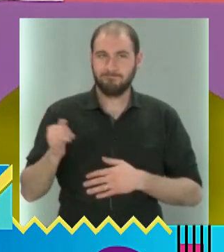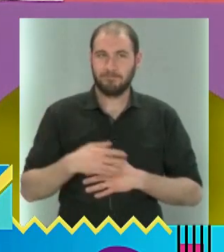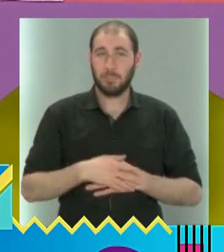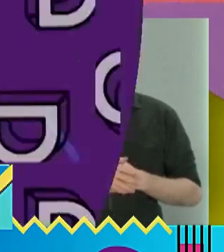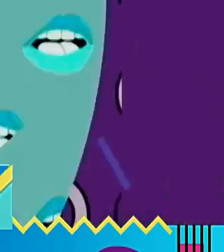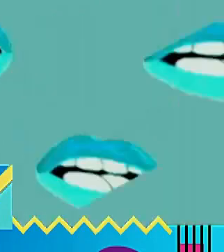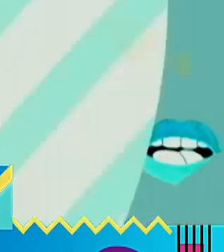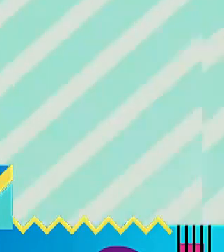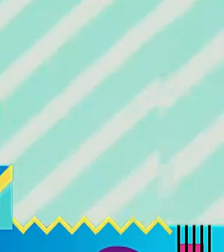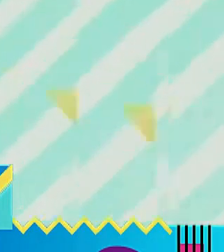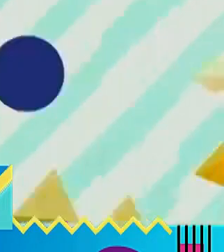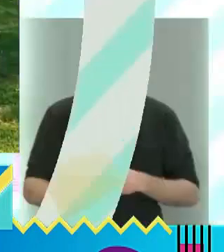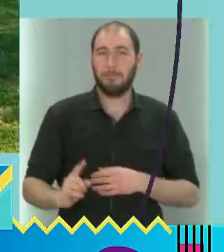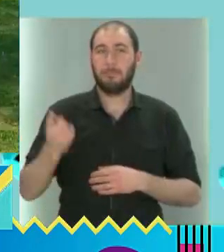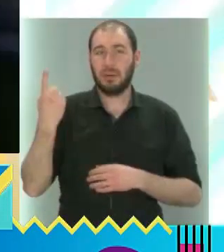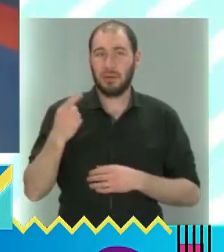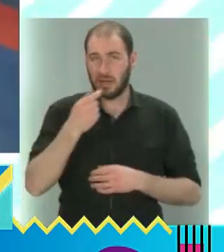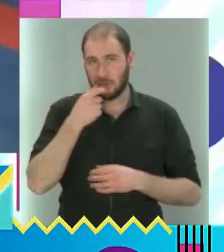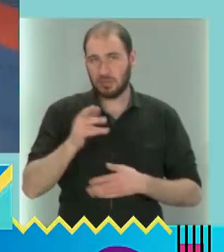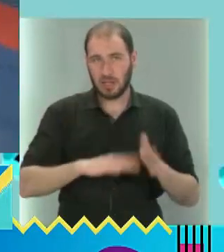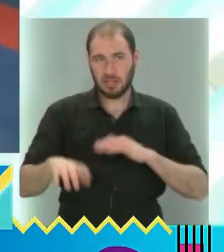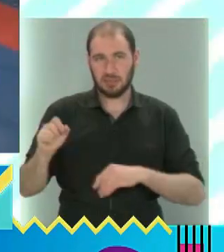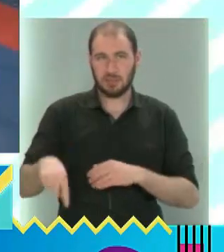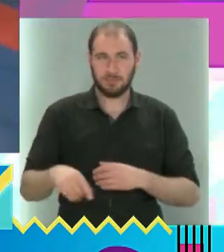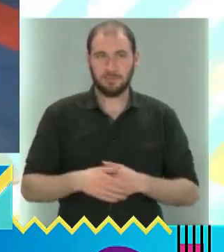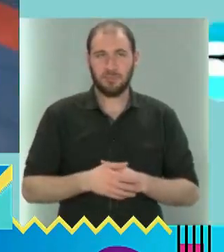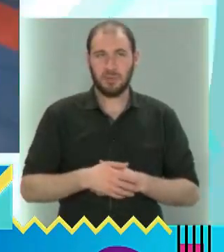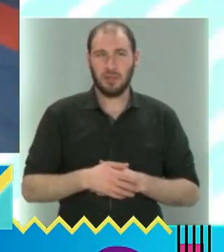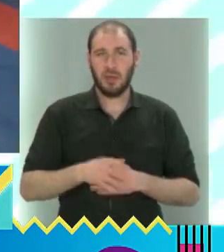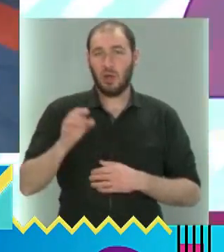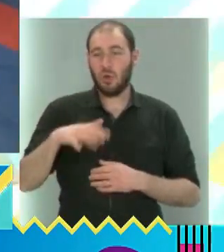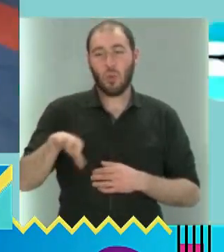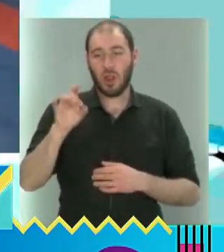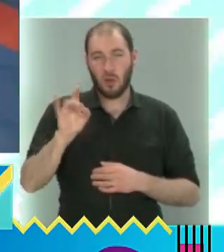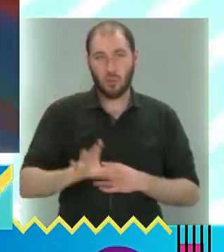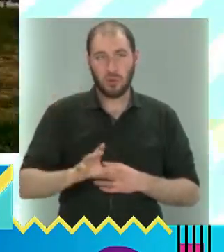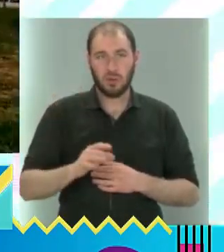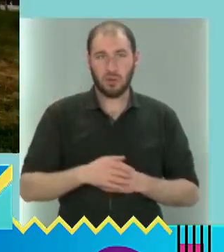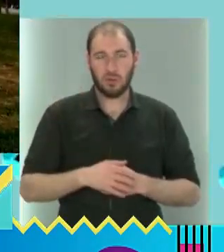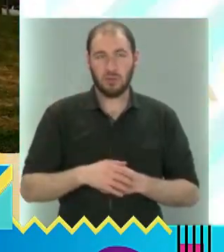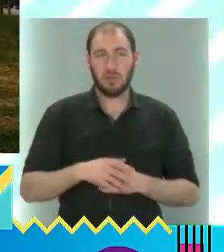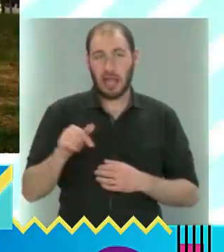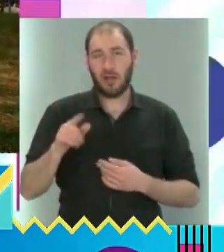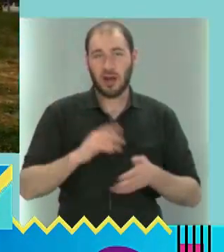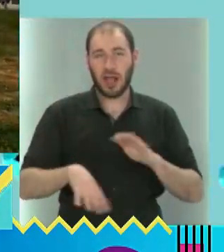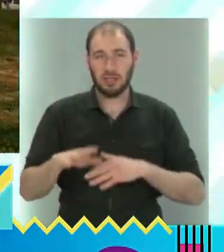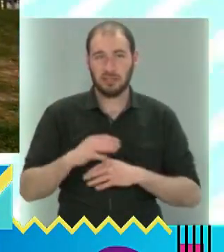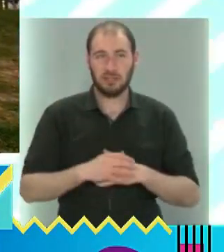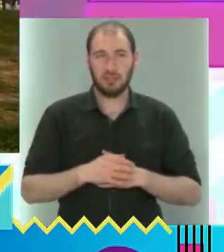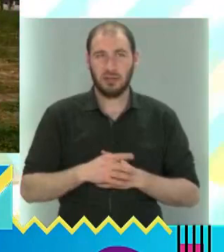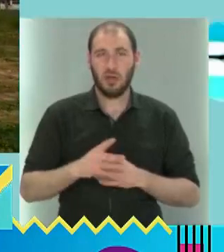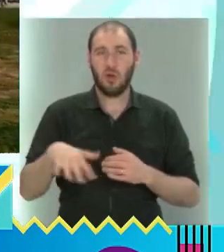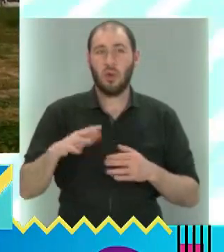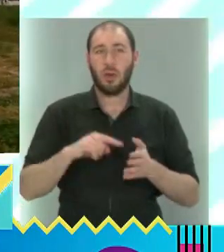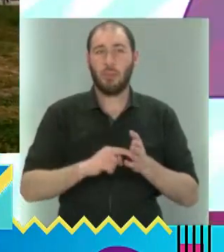es la primera que realizamos en la provincia, en el único lugar que se está realizando es en